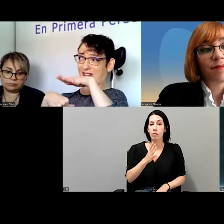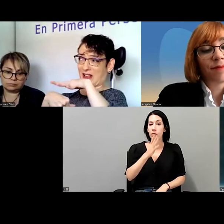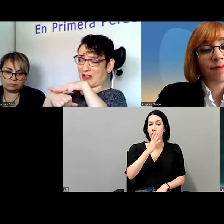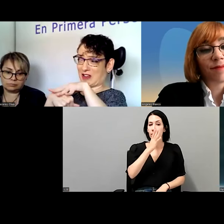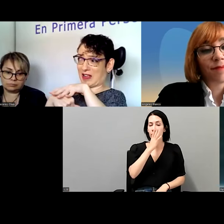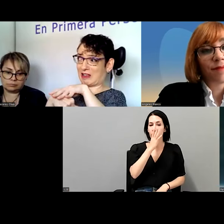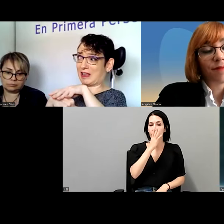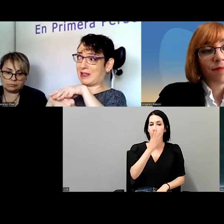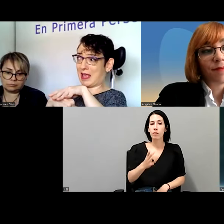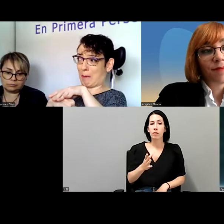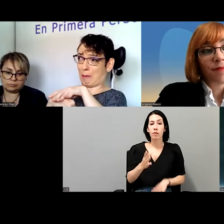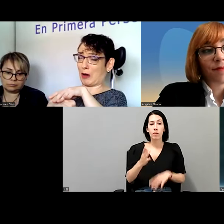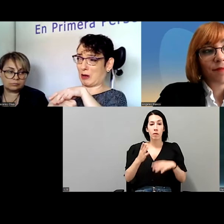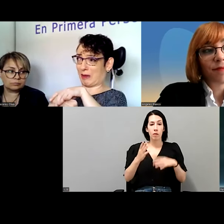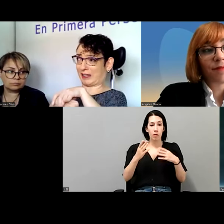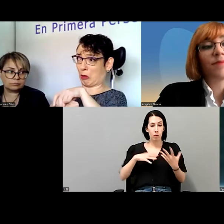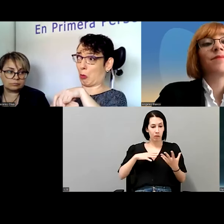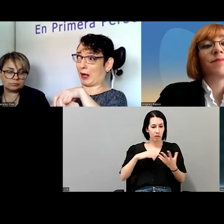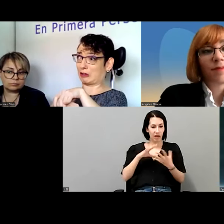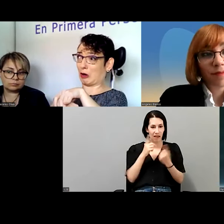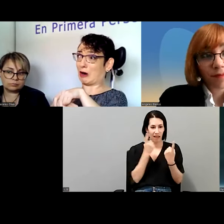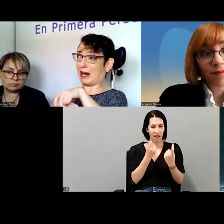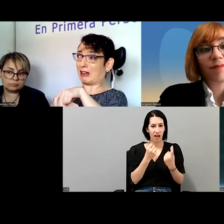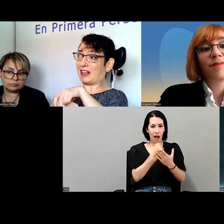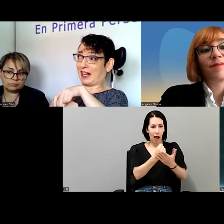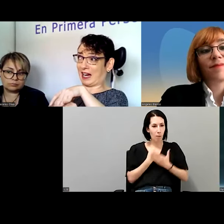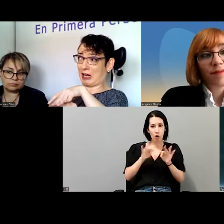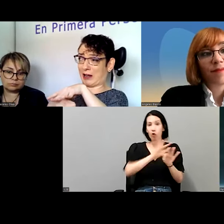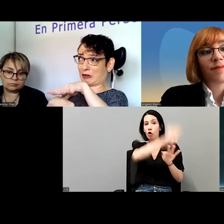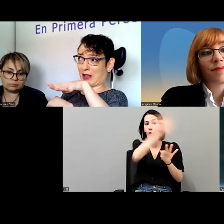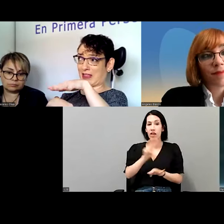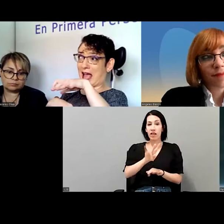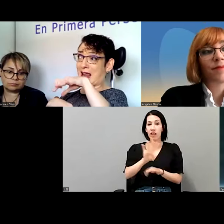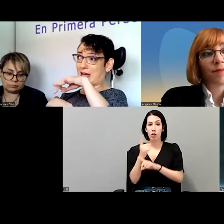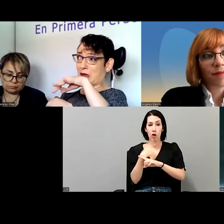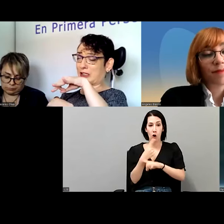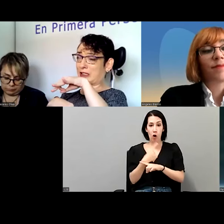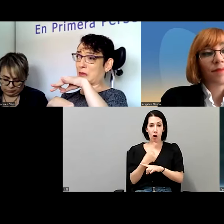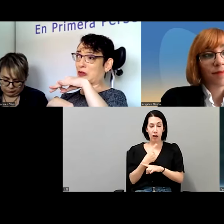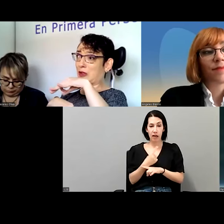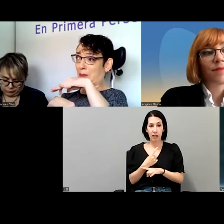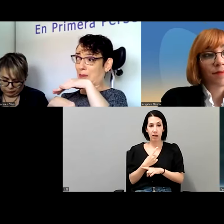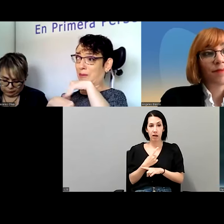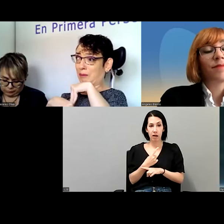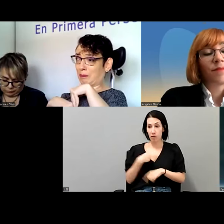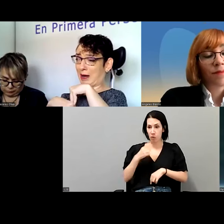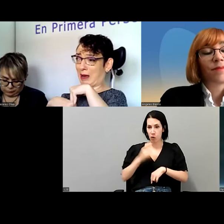las necesidades de apoyo 24 horas que la ciudad decía, y no tenemos,